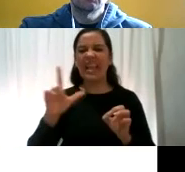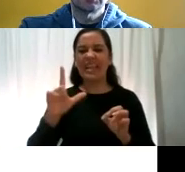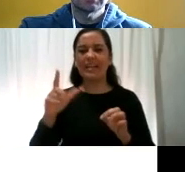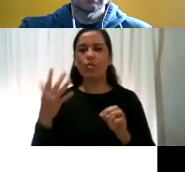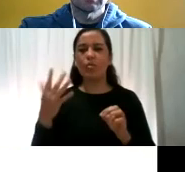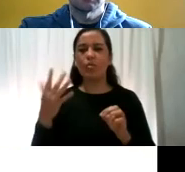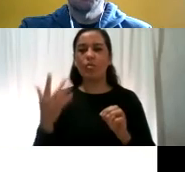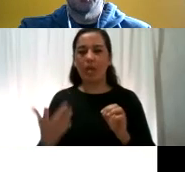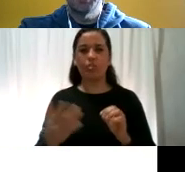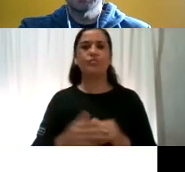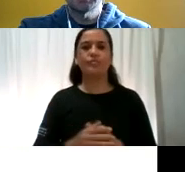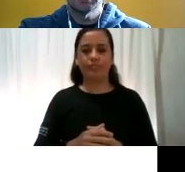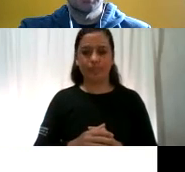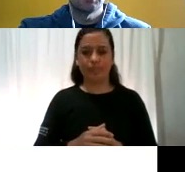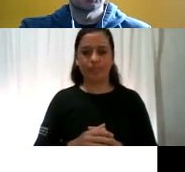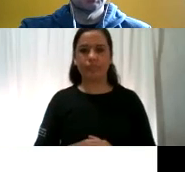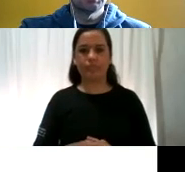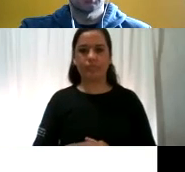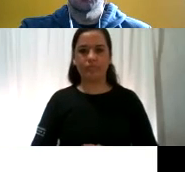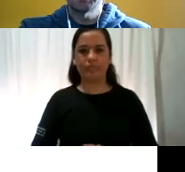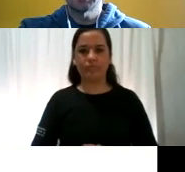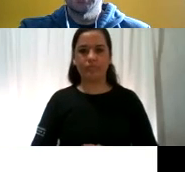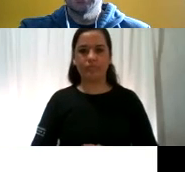estas luces poder hacerlas del